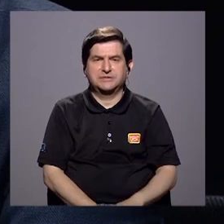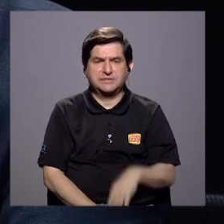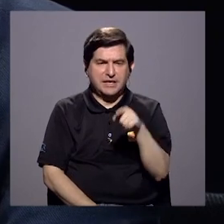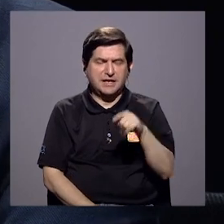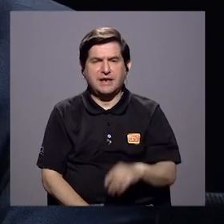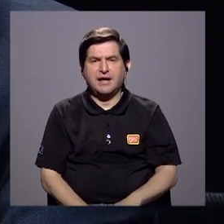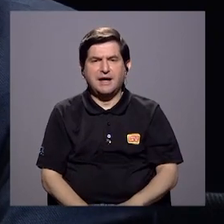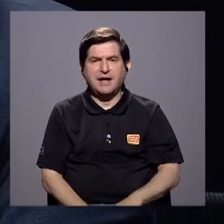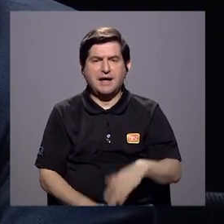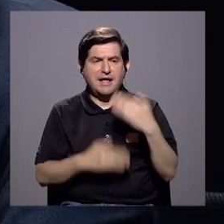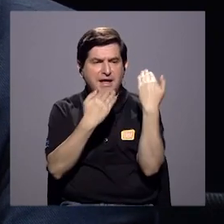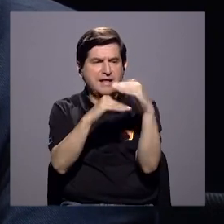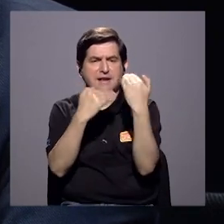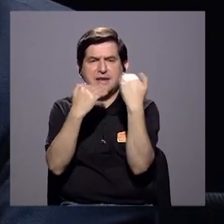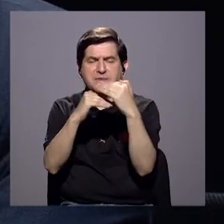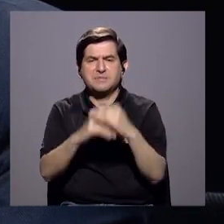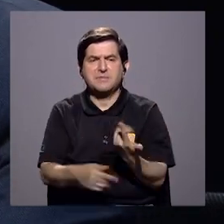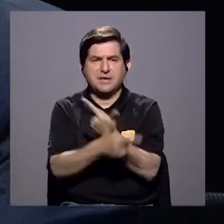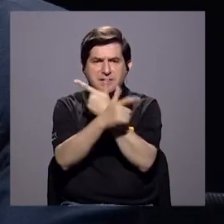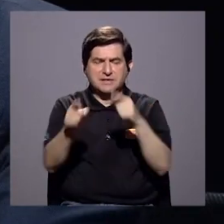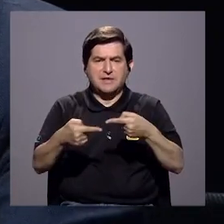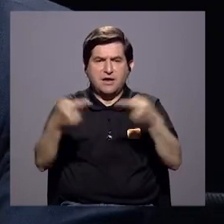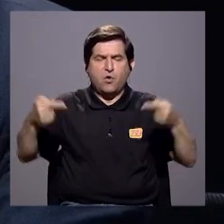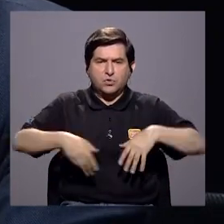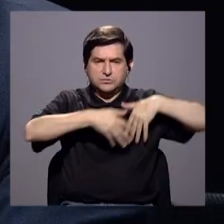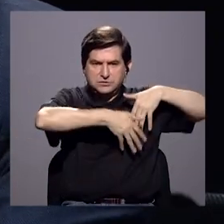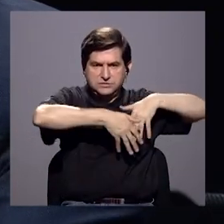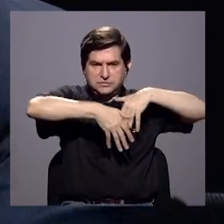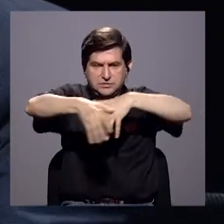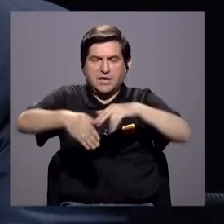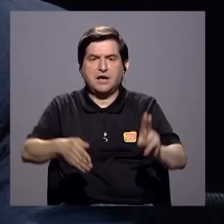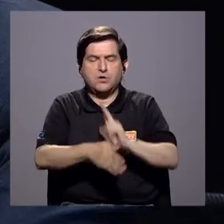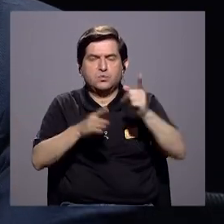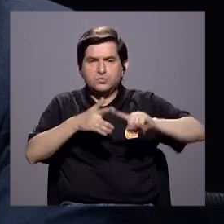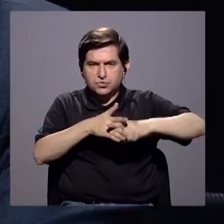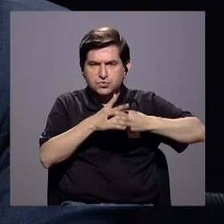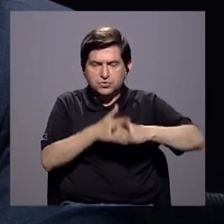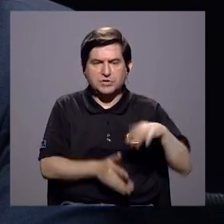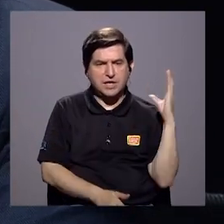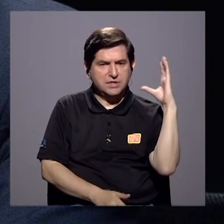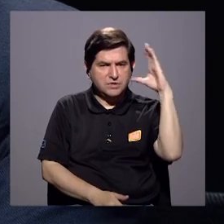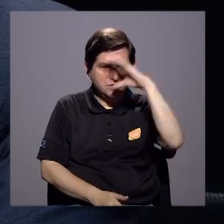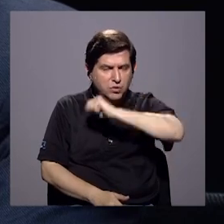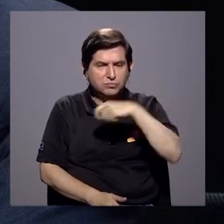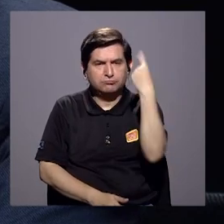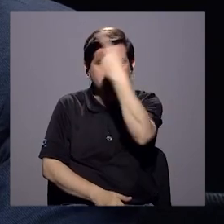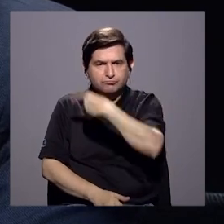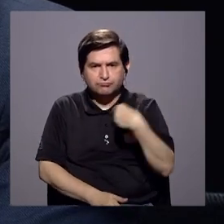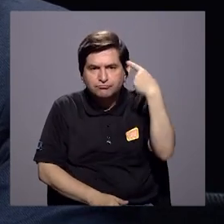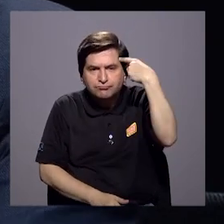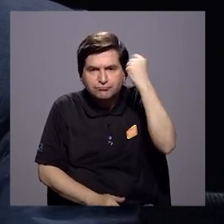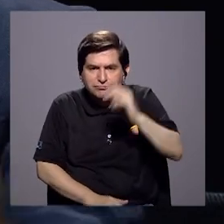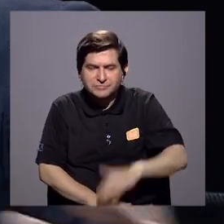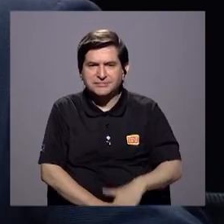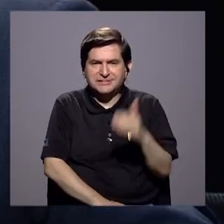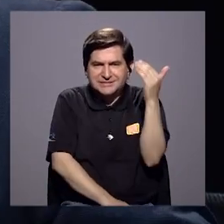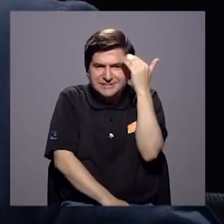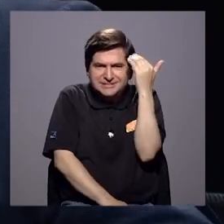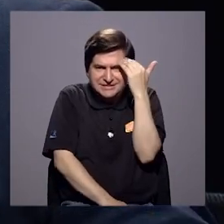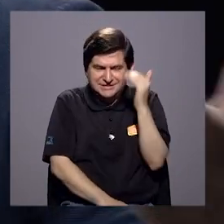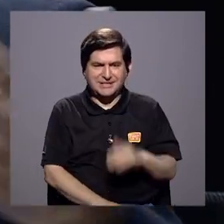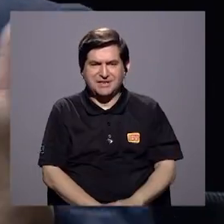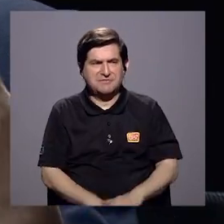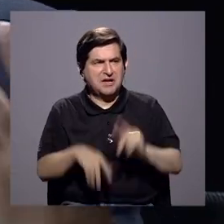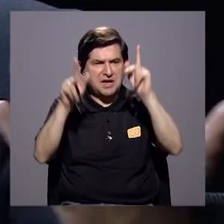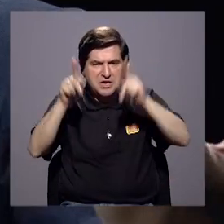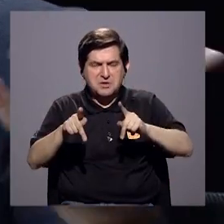hacer esto para suprimir libertades contra manifestaciones utilizando mecanismos de reconocimiento facial sabiendo